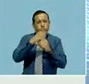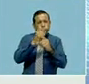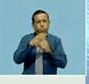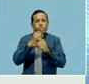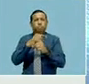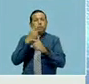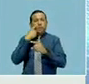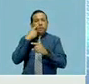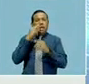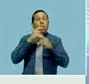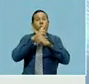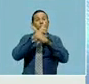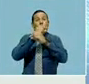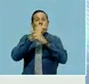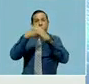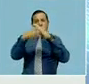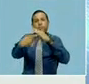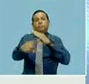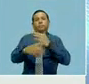Twitter.